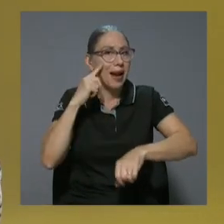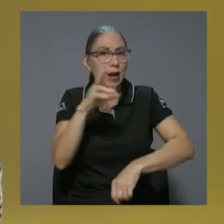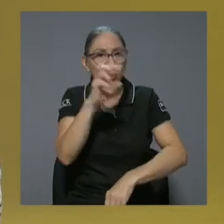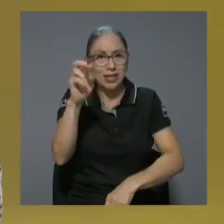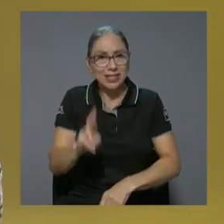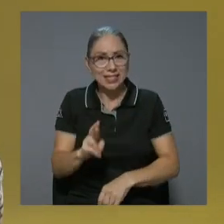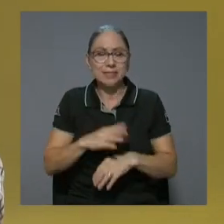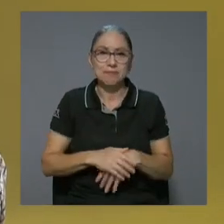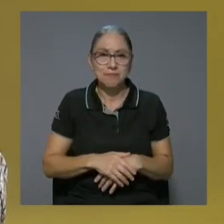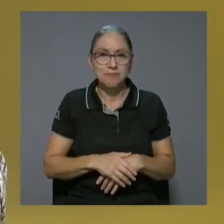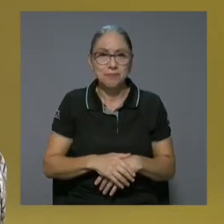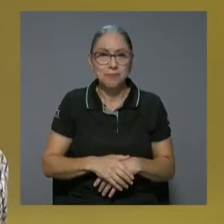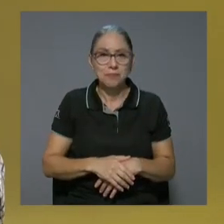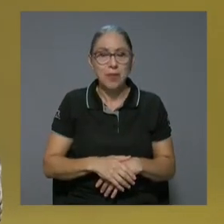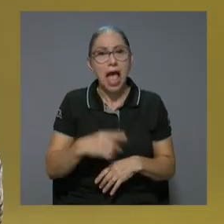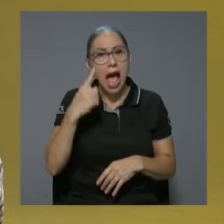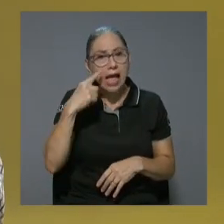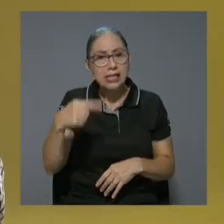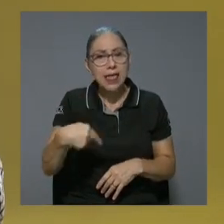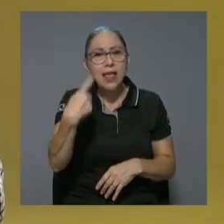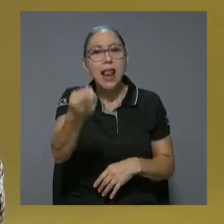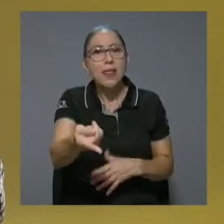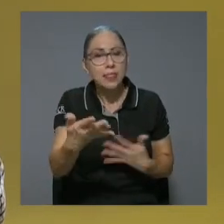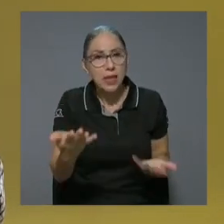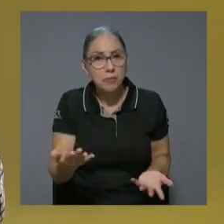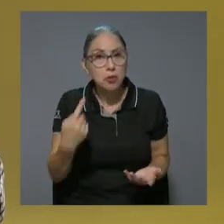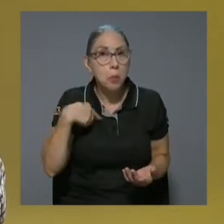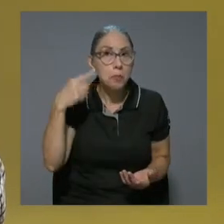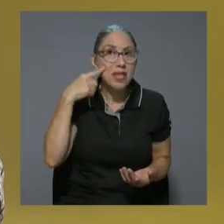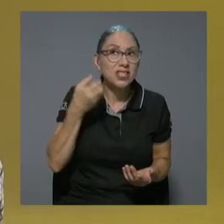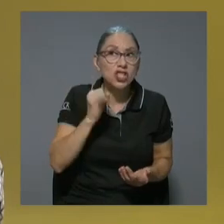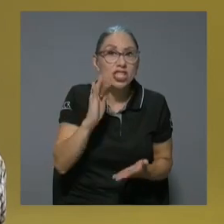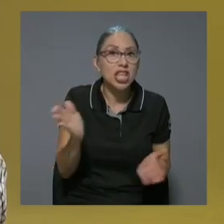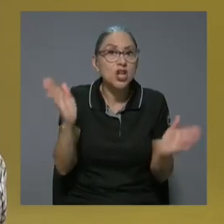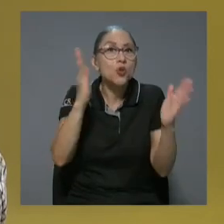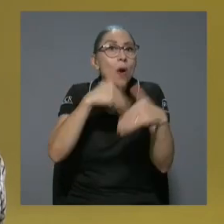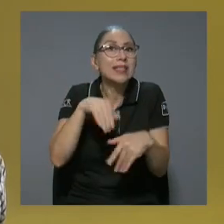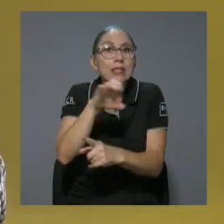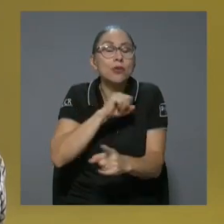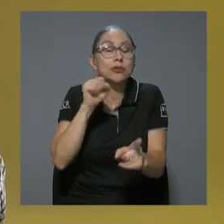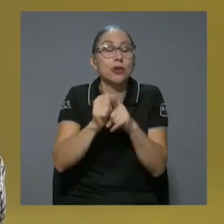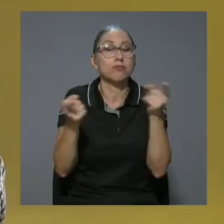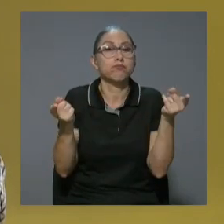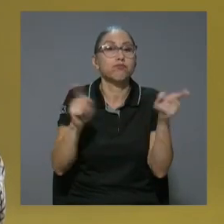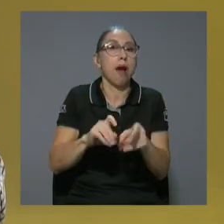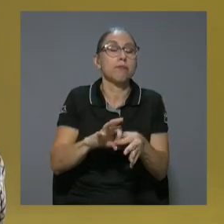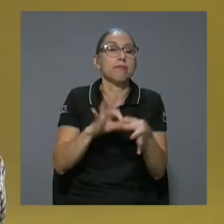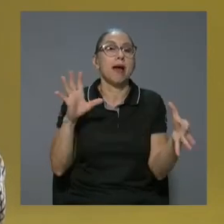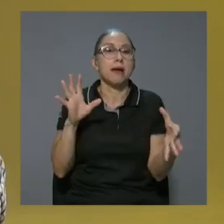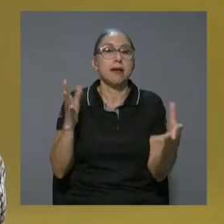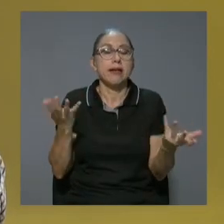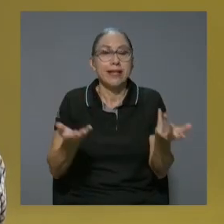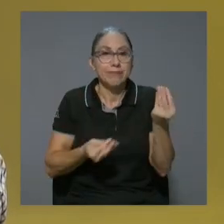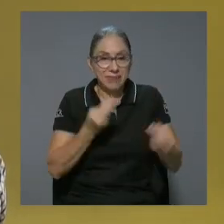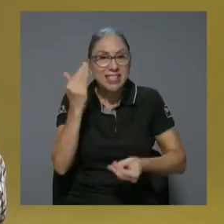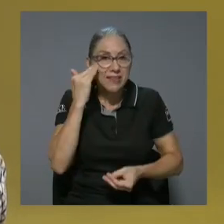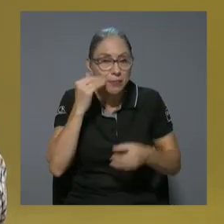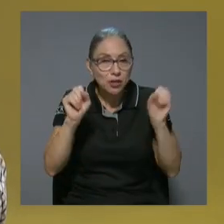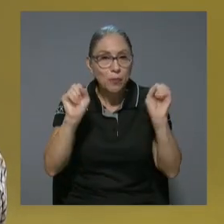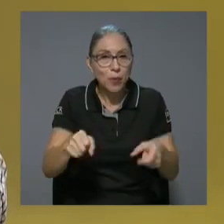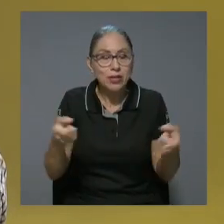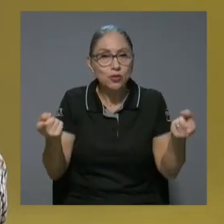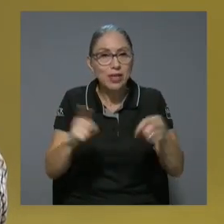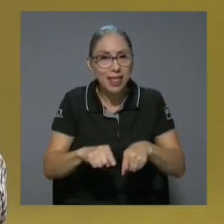Hacia adelante me da la sensación que si no hay shocks inesperados, ¿no?, que sabemos que pueden